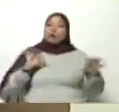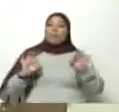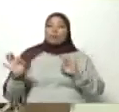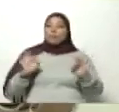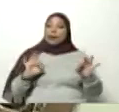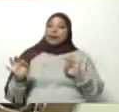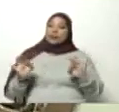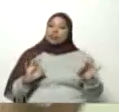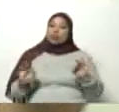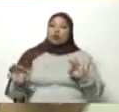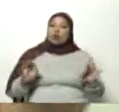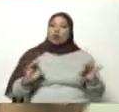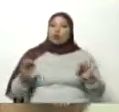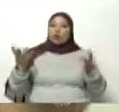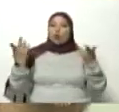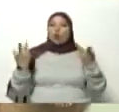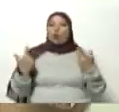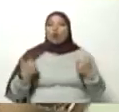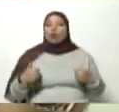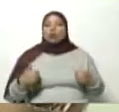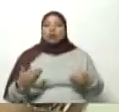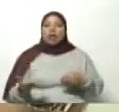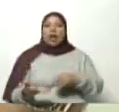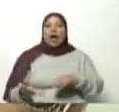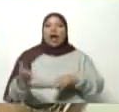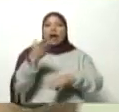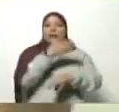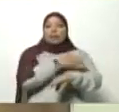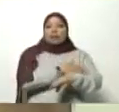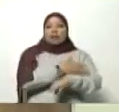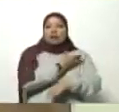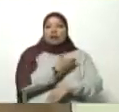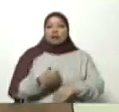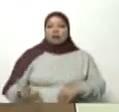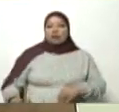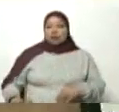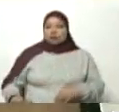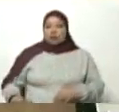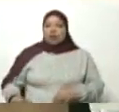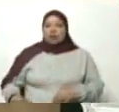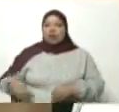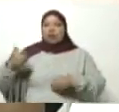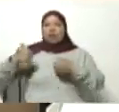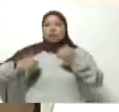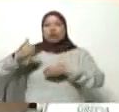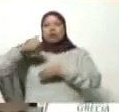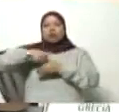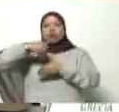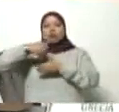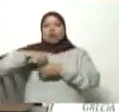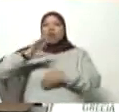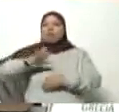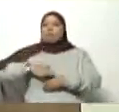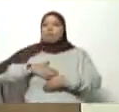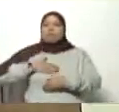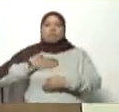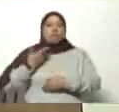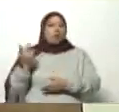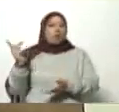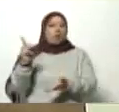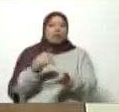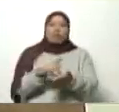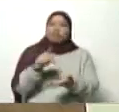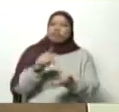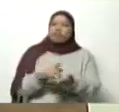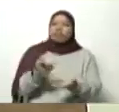¿Ellos tienen ya cuánto tiempo, Jorge, pidiendo adelanto de elecciones? Siempre piden adelanto de elecciones, pero no participan. Entonces, no